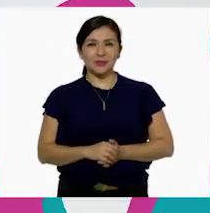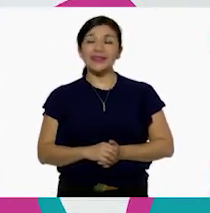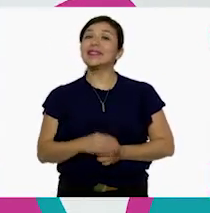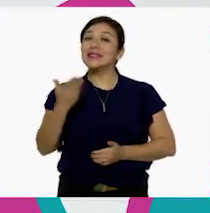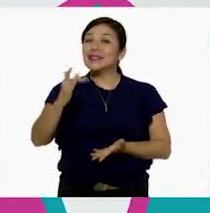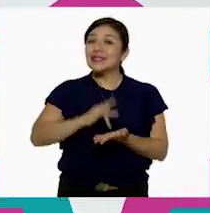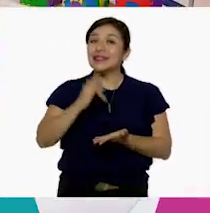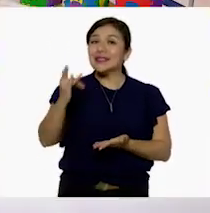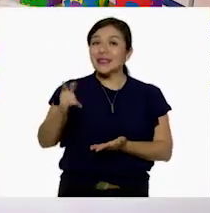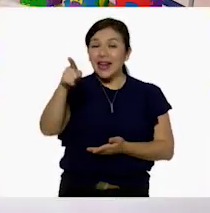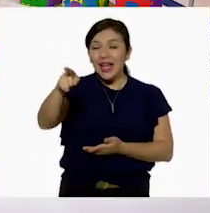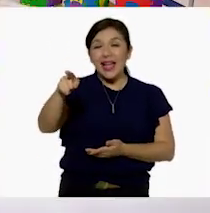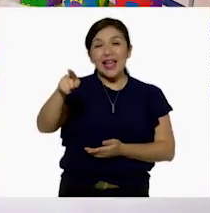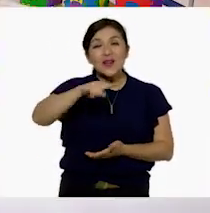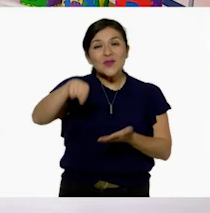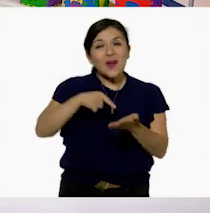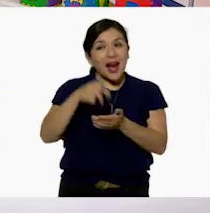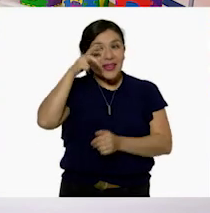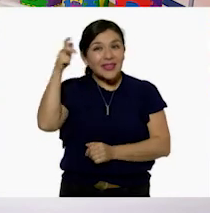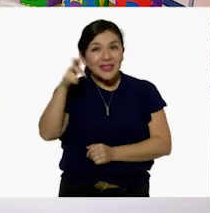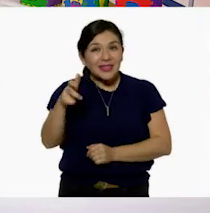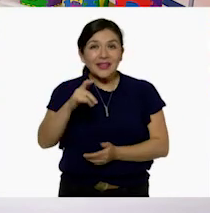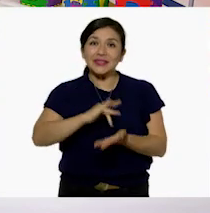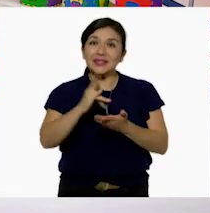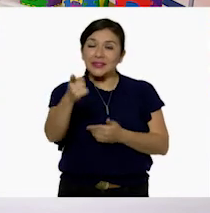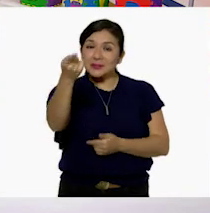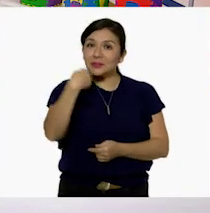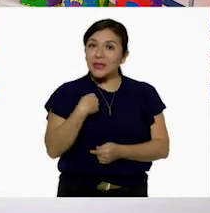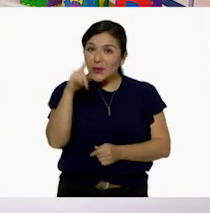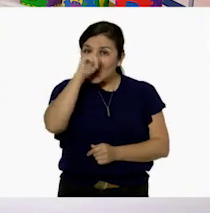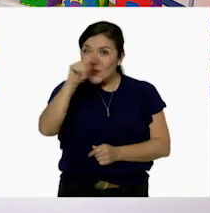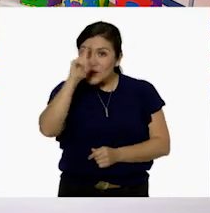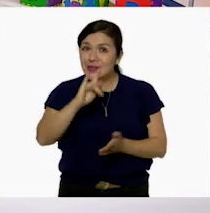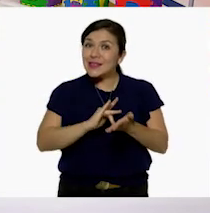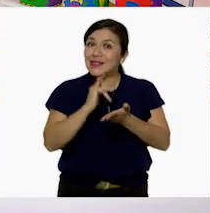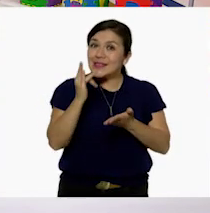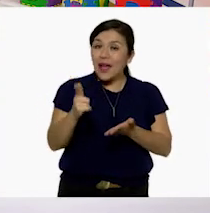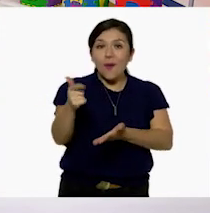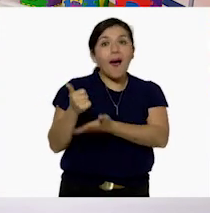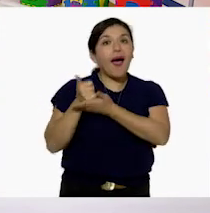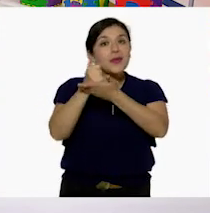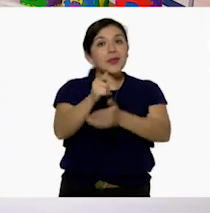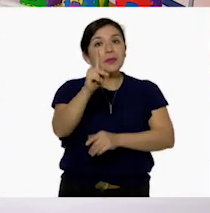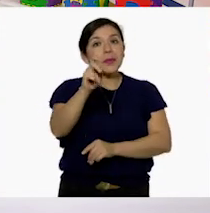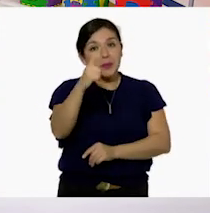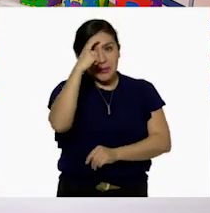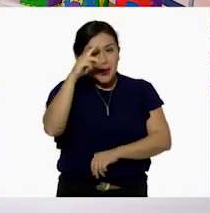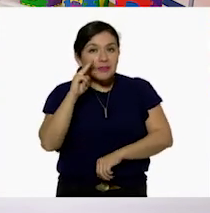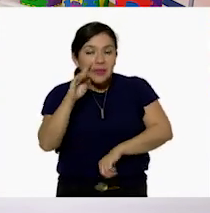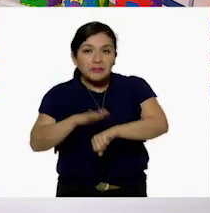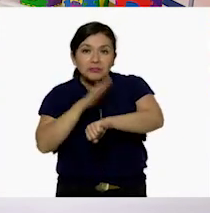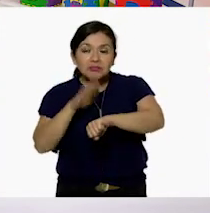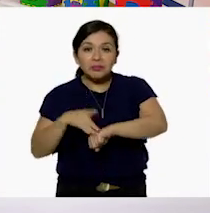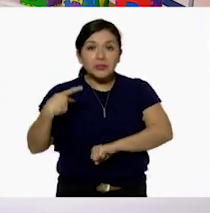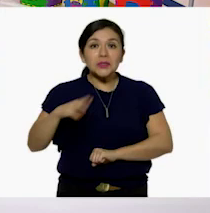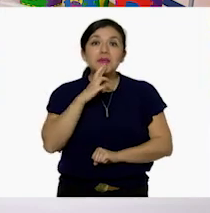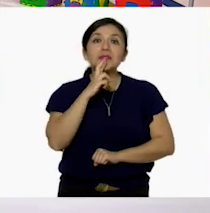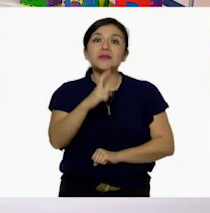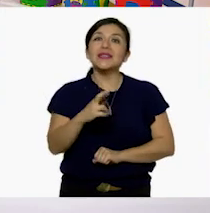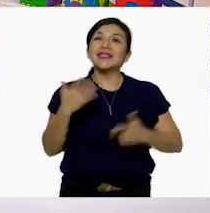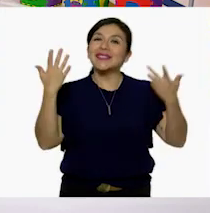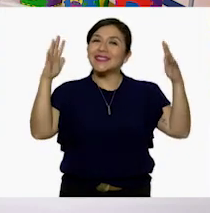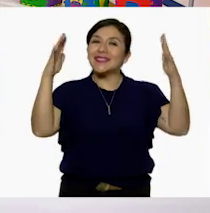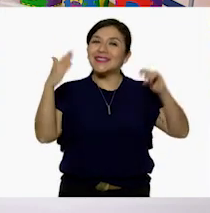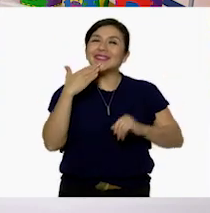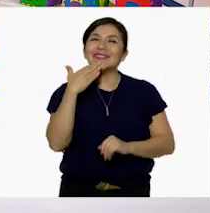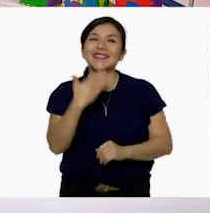Muchas gracias, saludos hasta Ixmiquilpan. Gracias por tu participación y acabas de ayudarle a Pepe para corroborar que la respuesta fue